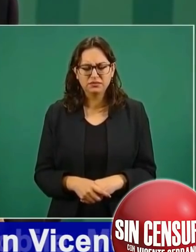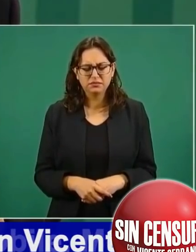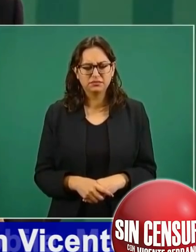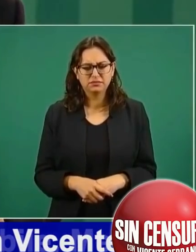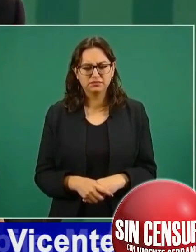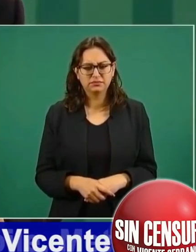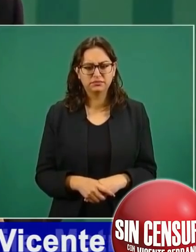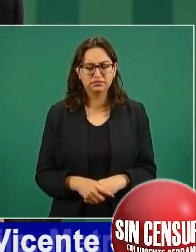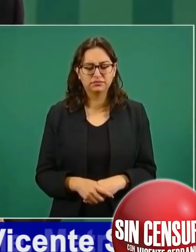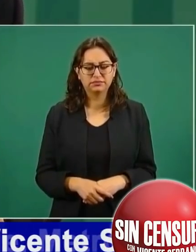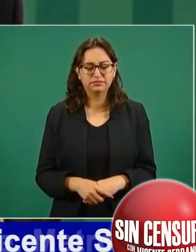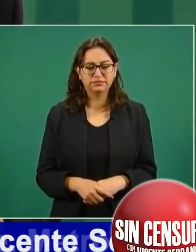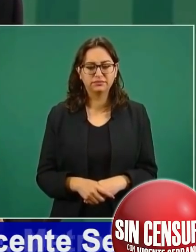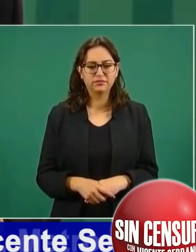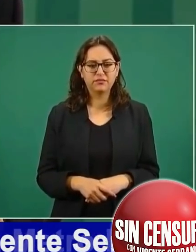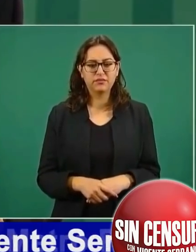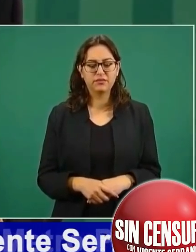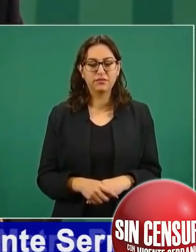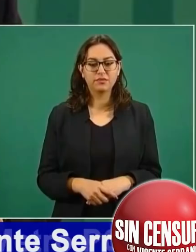Me platicaba